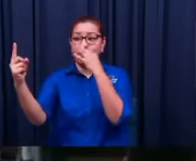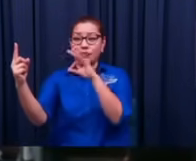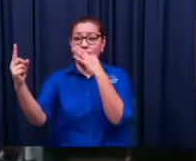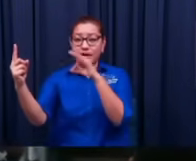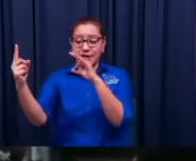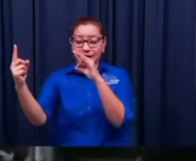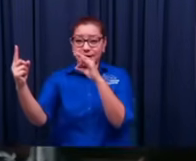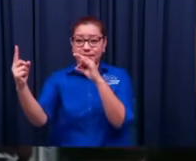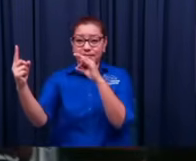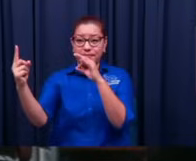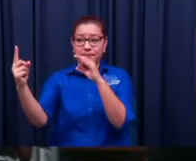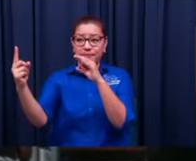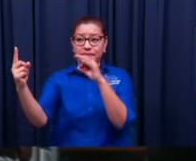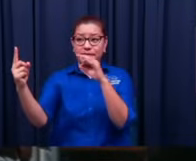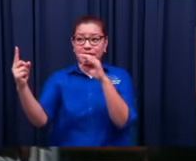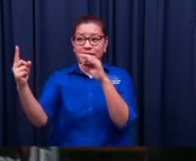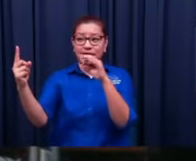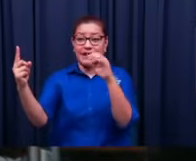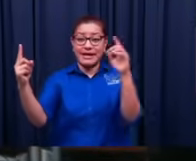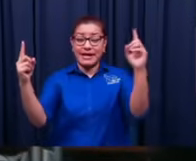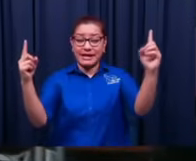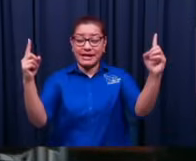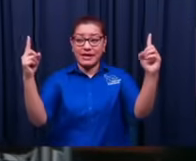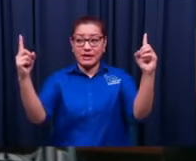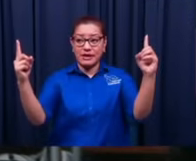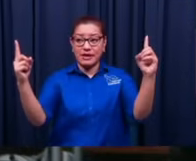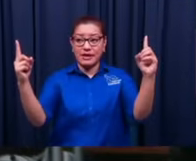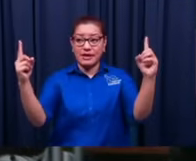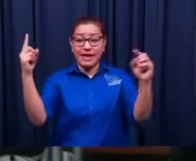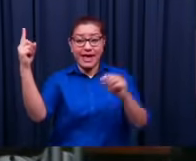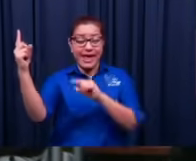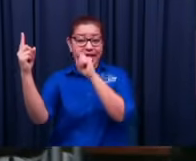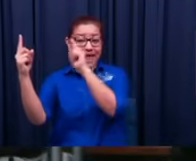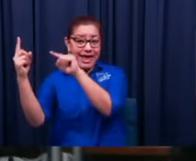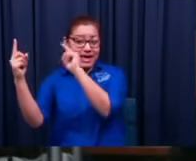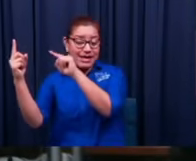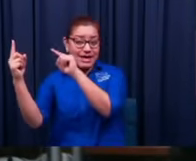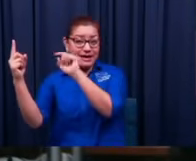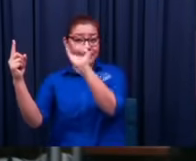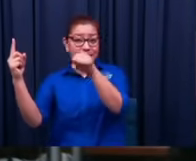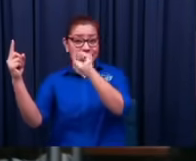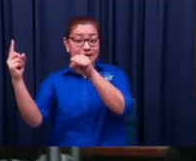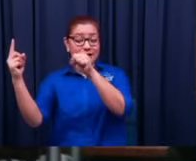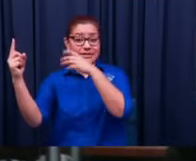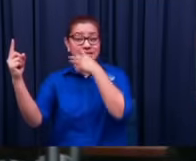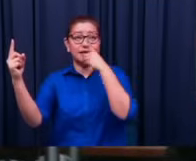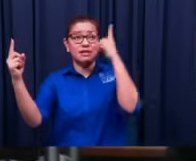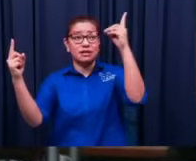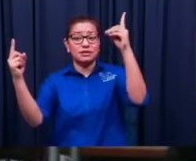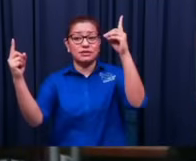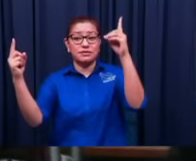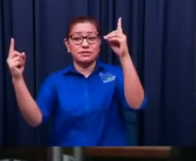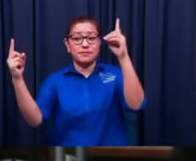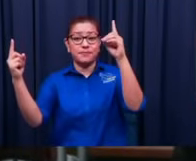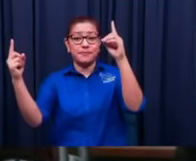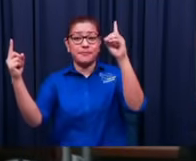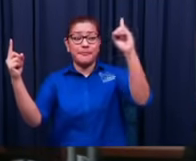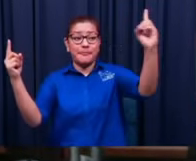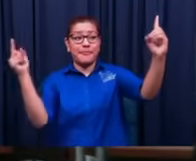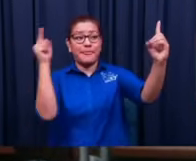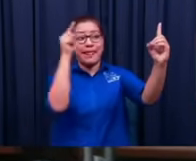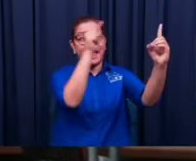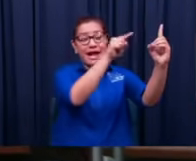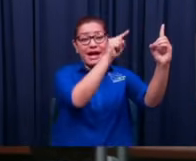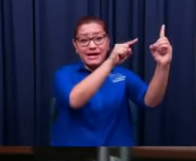leer en 1 Corintios 7, 14, dice que esta mujer que es creyente santifica a este Juan